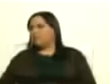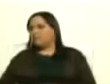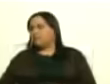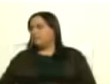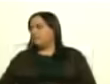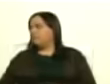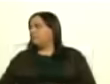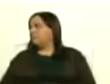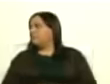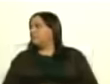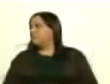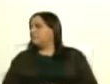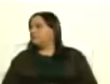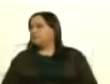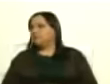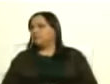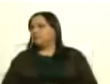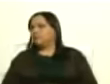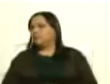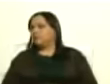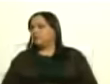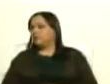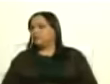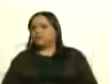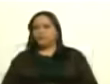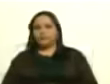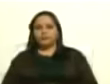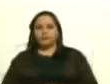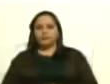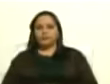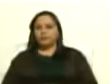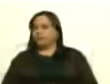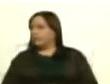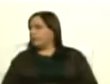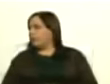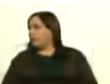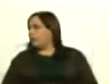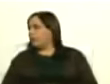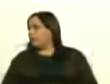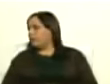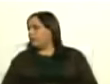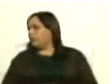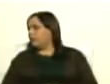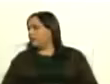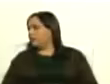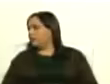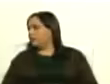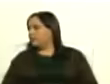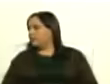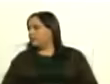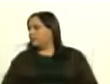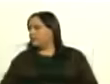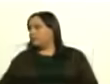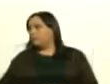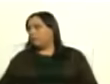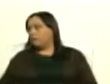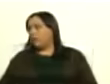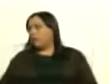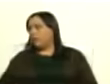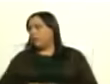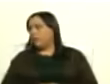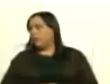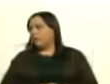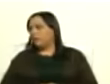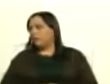COVID-19, uno de ellos, tenía que darle la vuelta como a 7 países para que llegara a Venezuela. Es decir, la exclusión de la vida